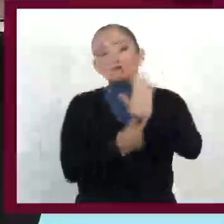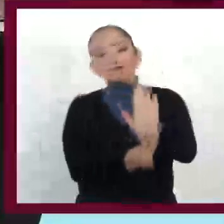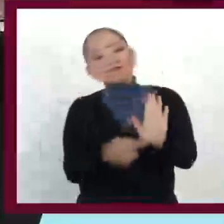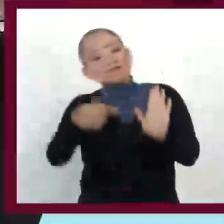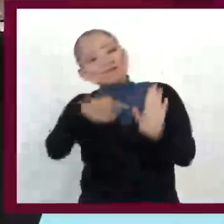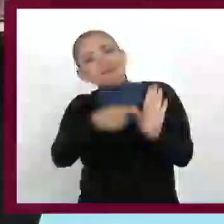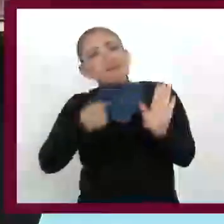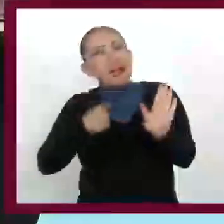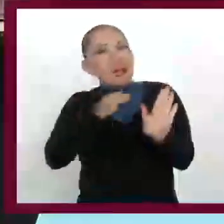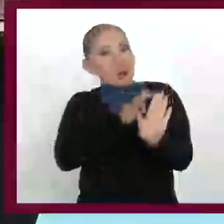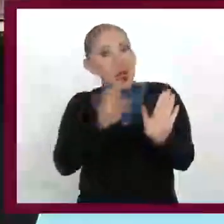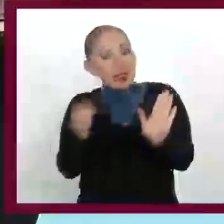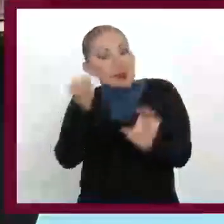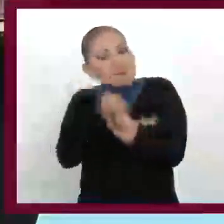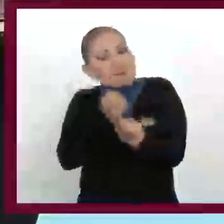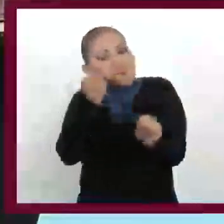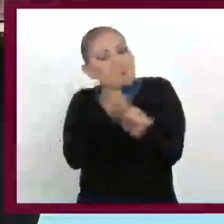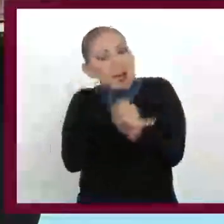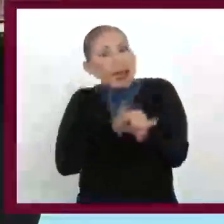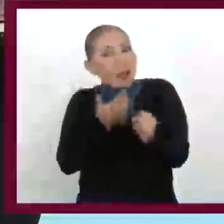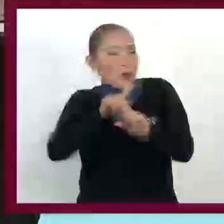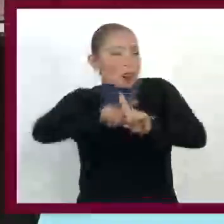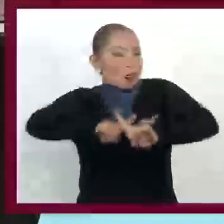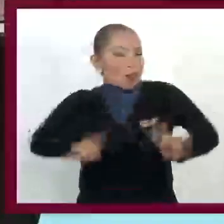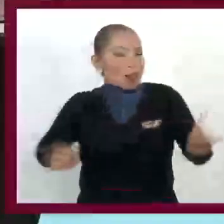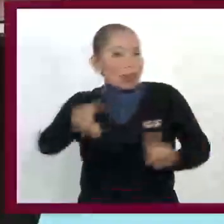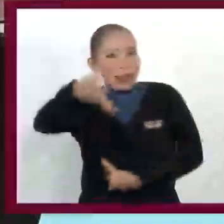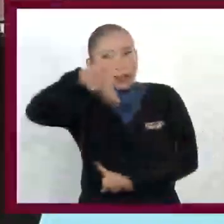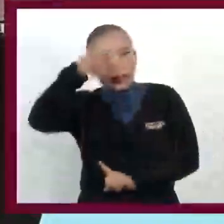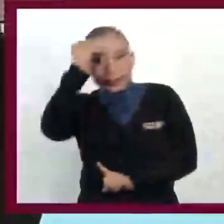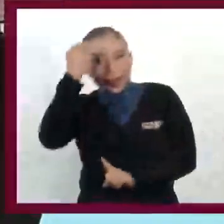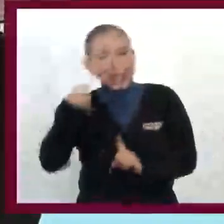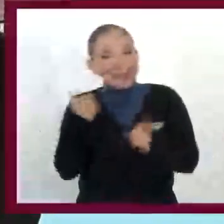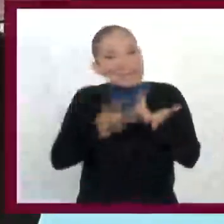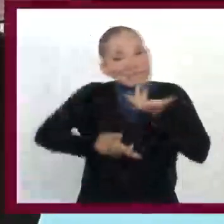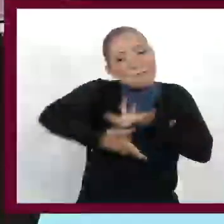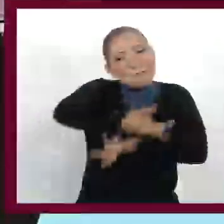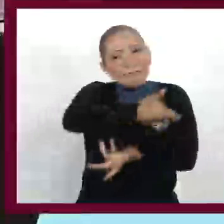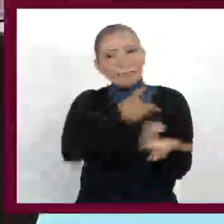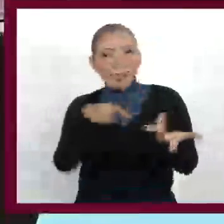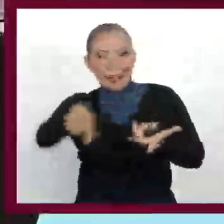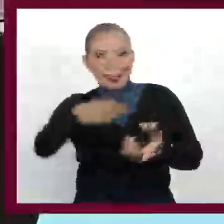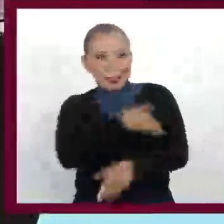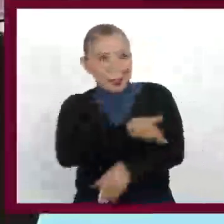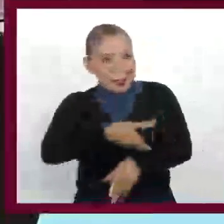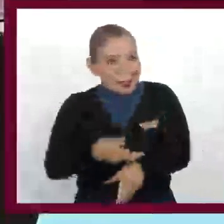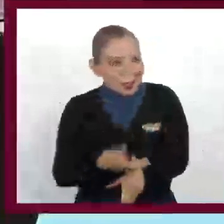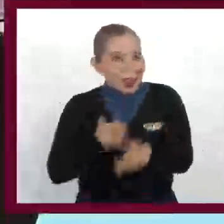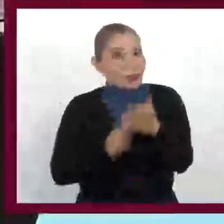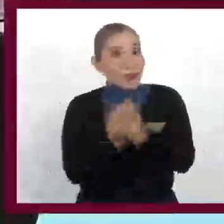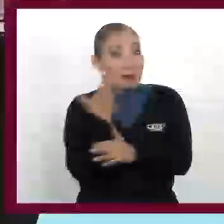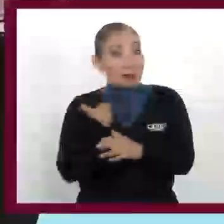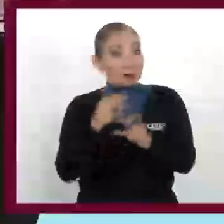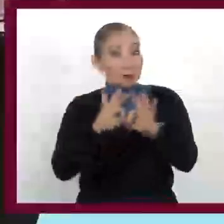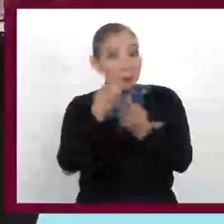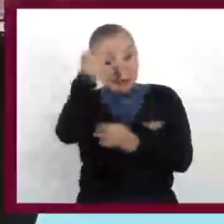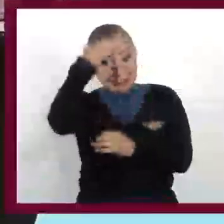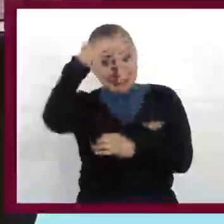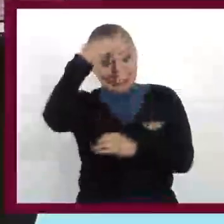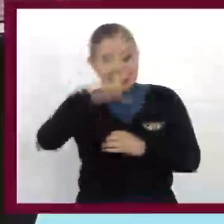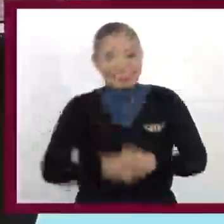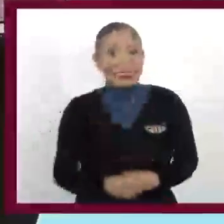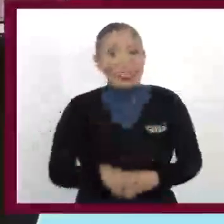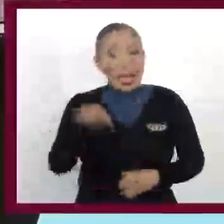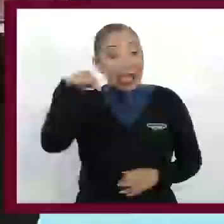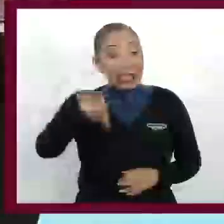la oportunidad de poner en práctica una manera diferente de aprender y compartir con nuestras familias nuevas experiencias.